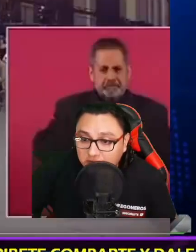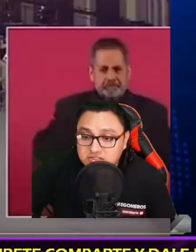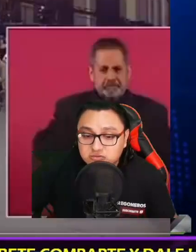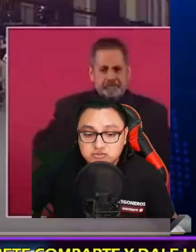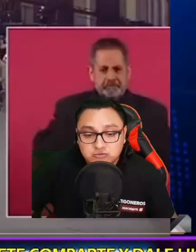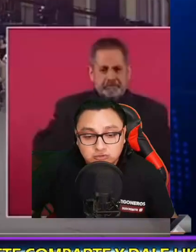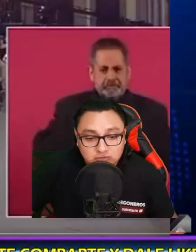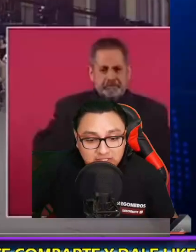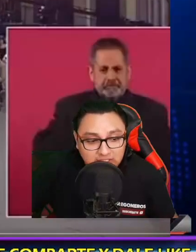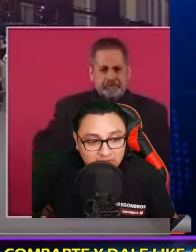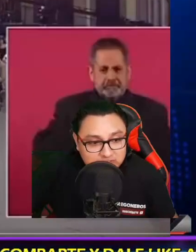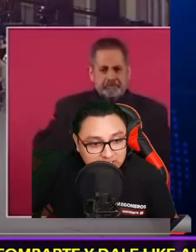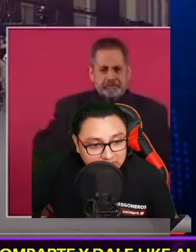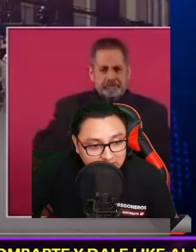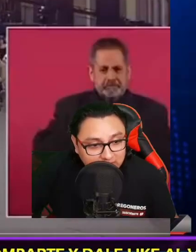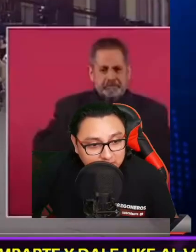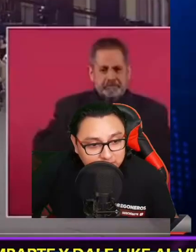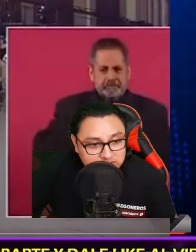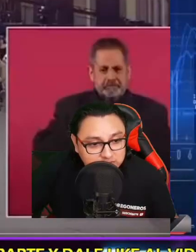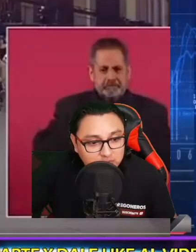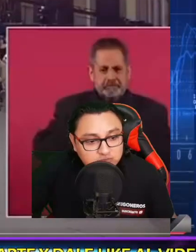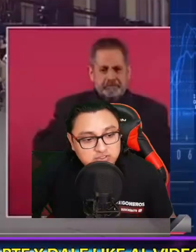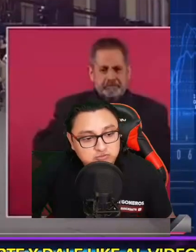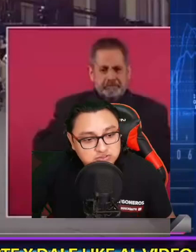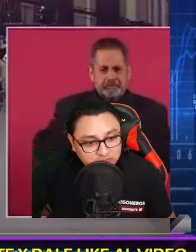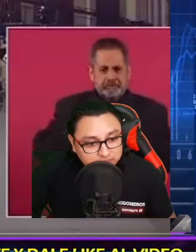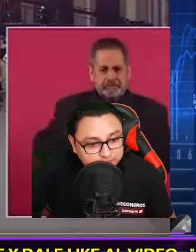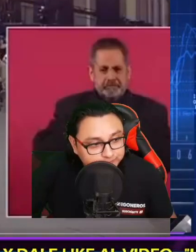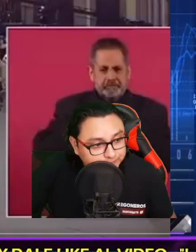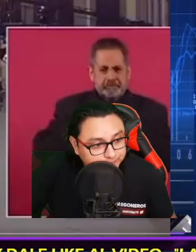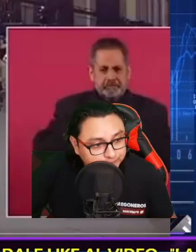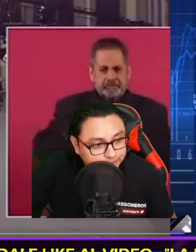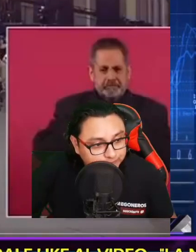dijo, es un asunto de la Fiscalía de Campeche. Vamos a escucharlo.